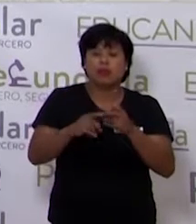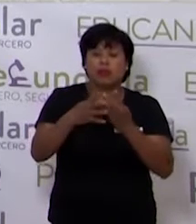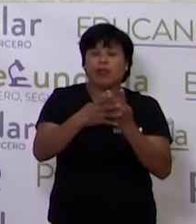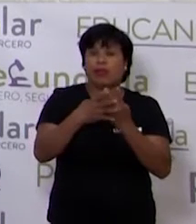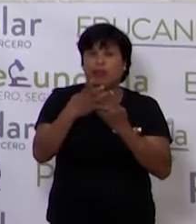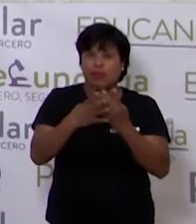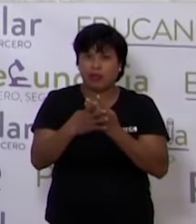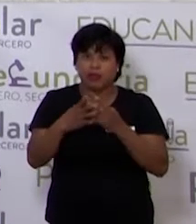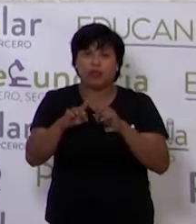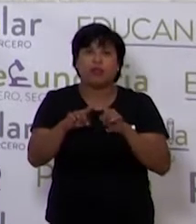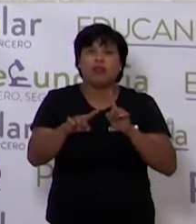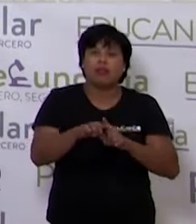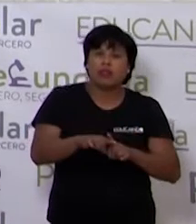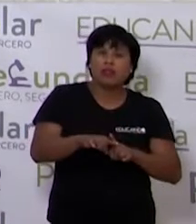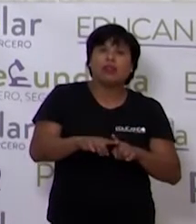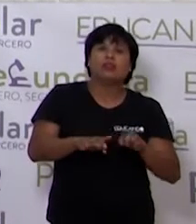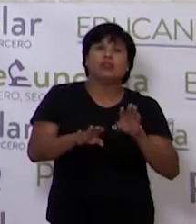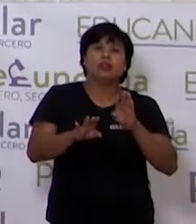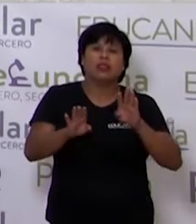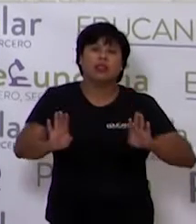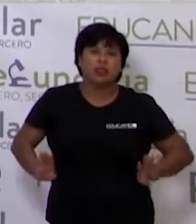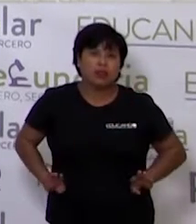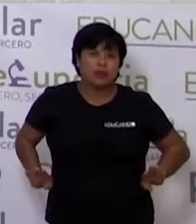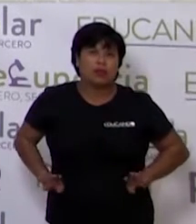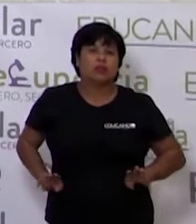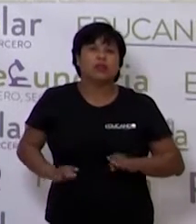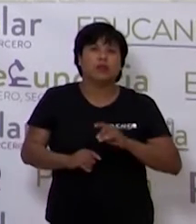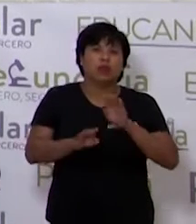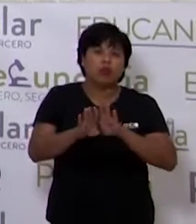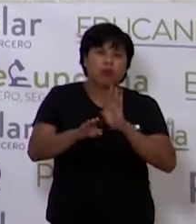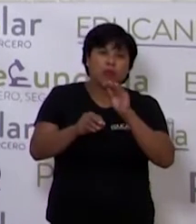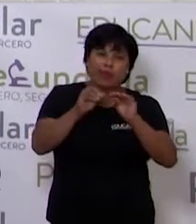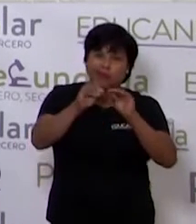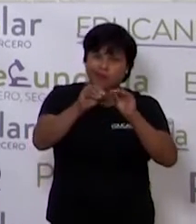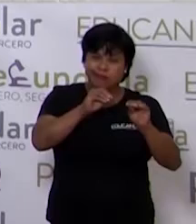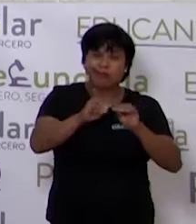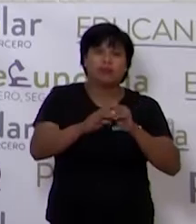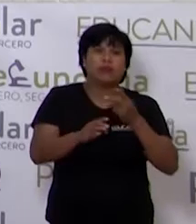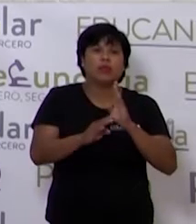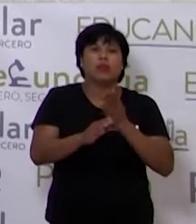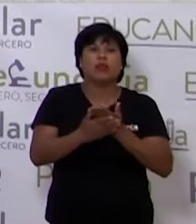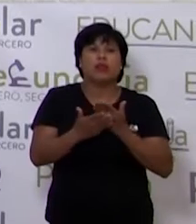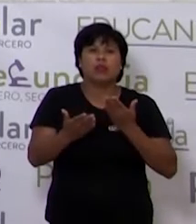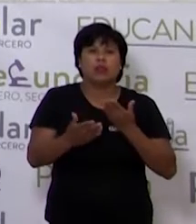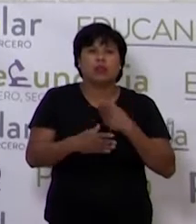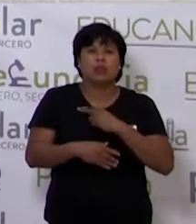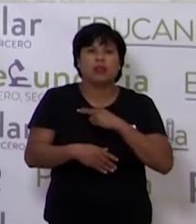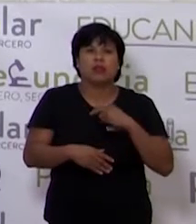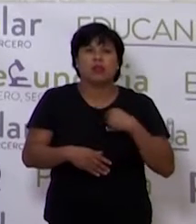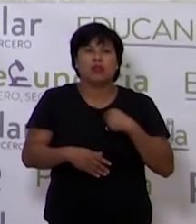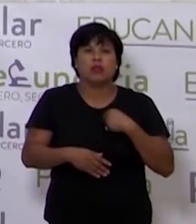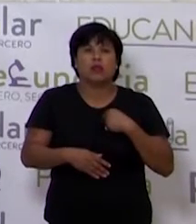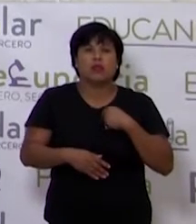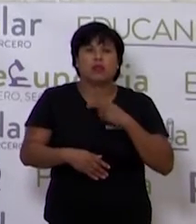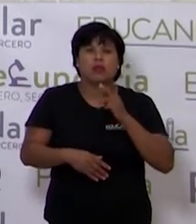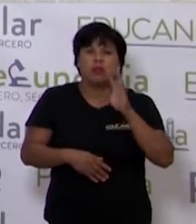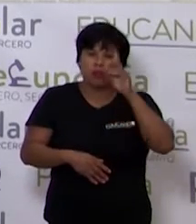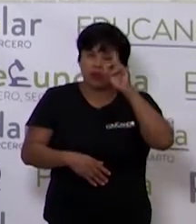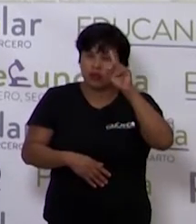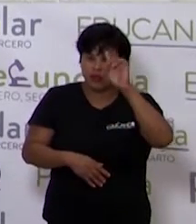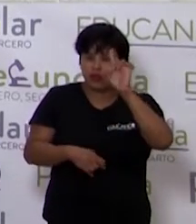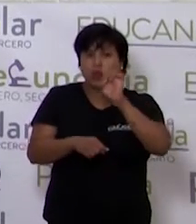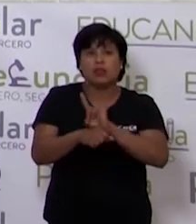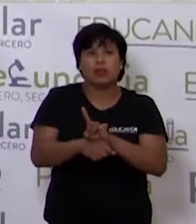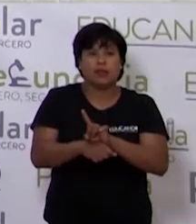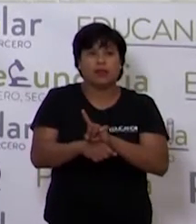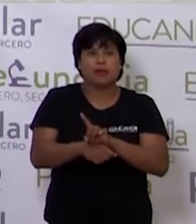cuadráticas, los diferentes tipos y también cómo graficarlas. Pero antes, vamos a consejo del día de